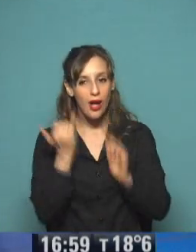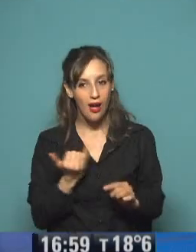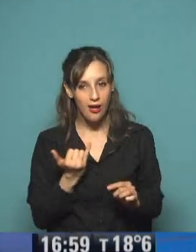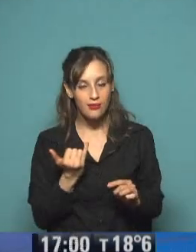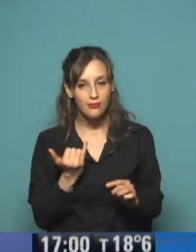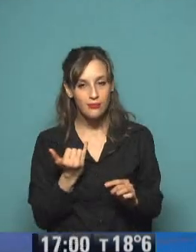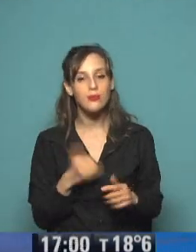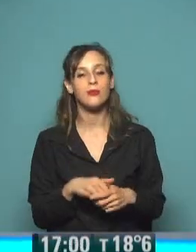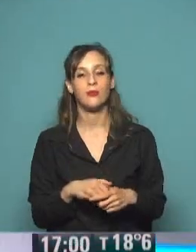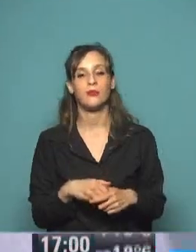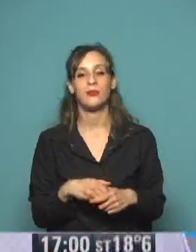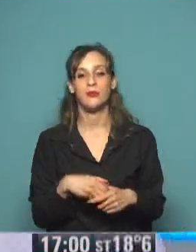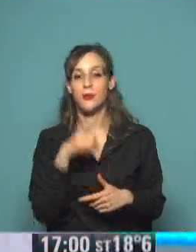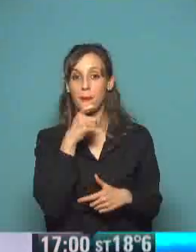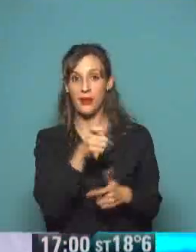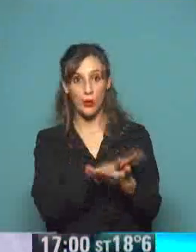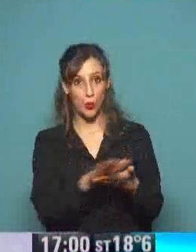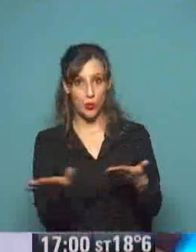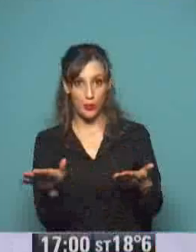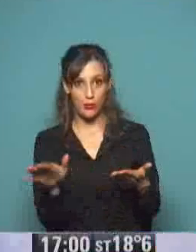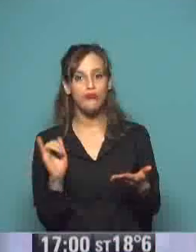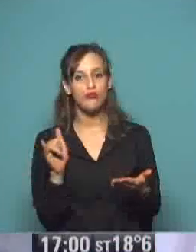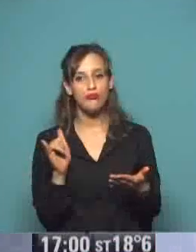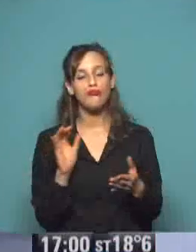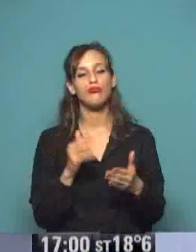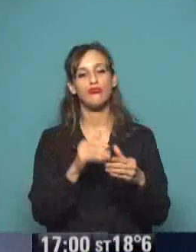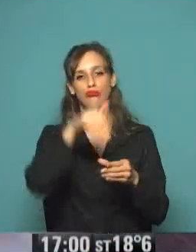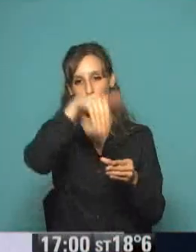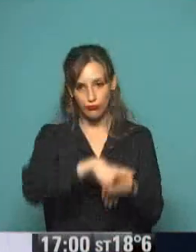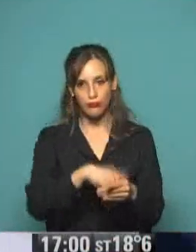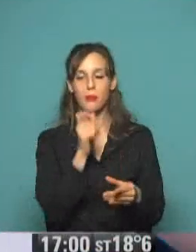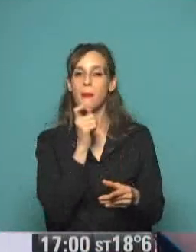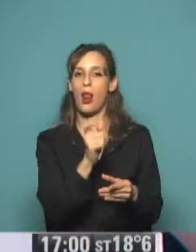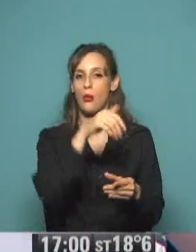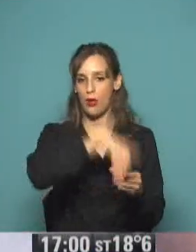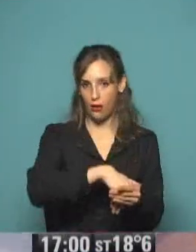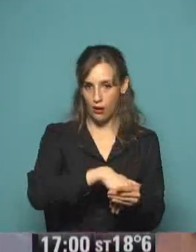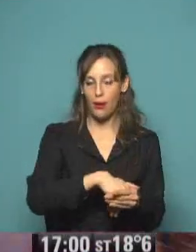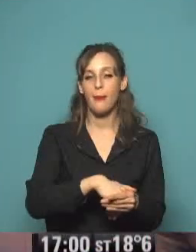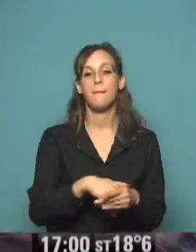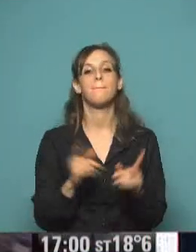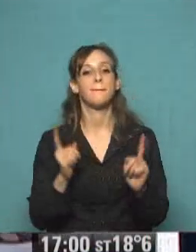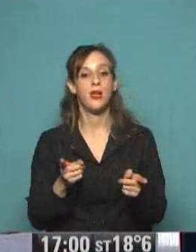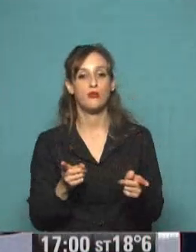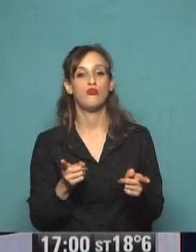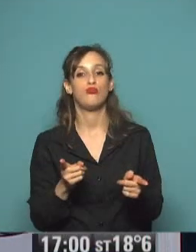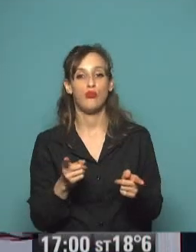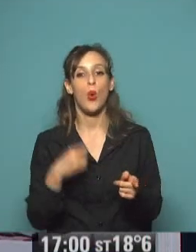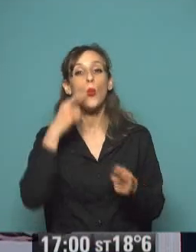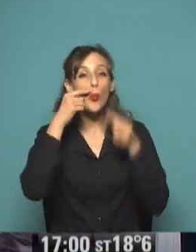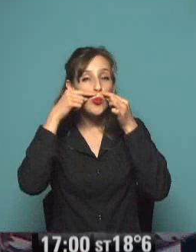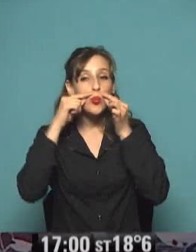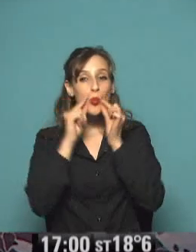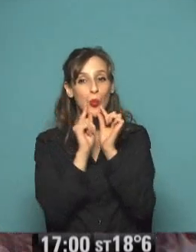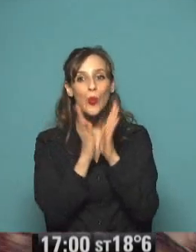palabra nueva, ¿no? Pardo. Pardo, ay, ¿querés bueno. ponerla aún? Piel de color pardo, el contorno de boca